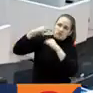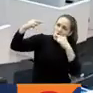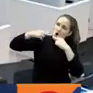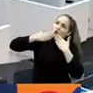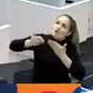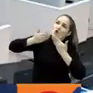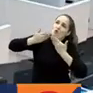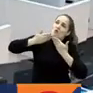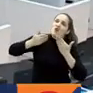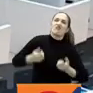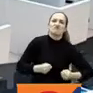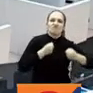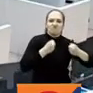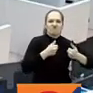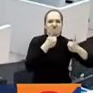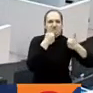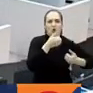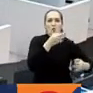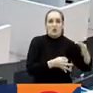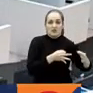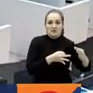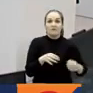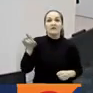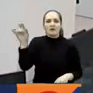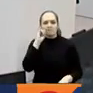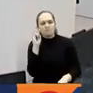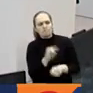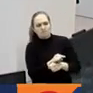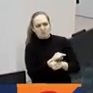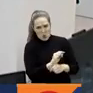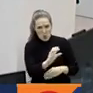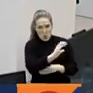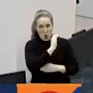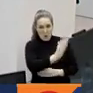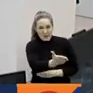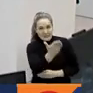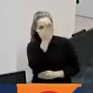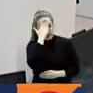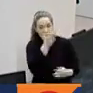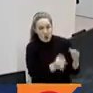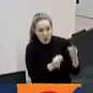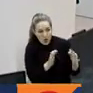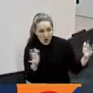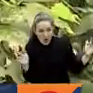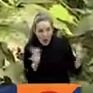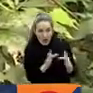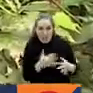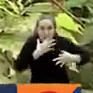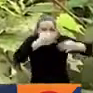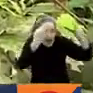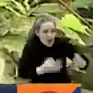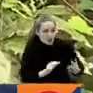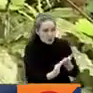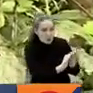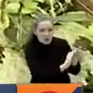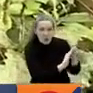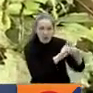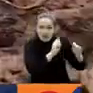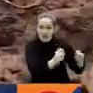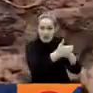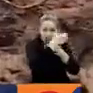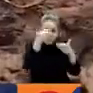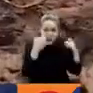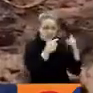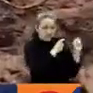judiciales. La Corte Penal tenía bajo observación la capacidad institucional de lograr justicia, verdad y reparación en crímenes de lesa